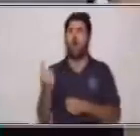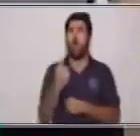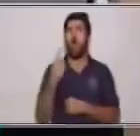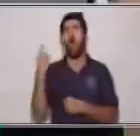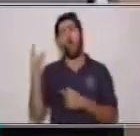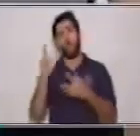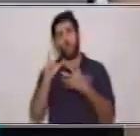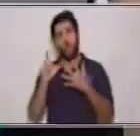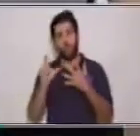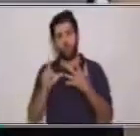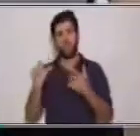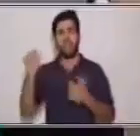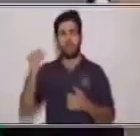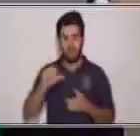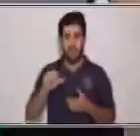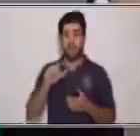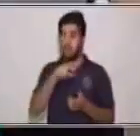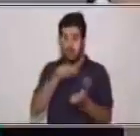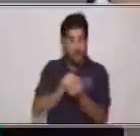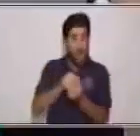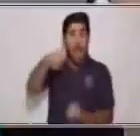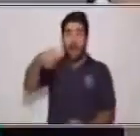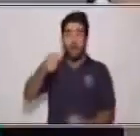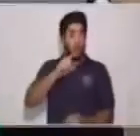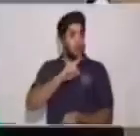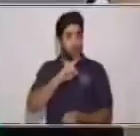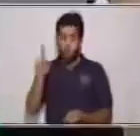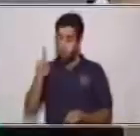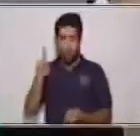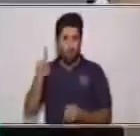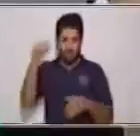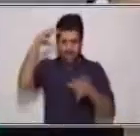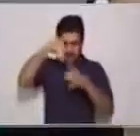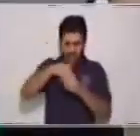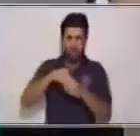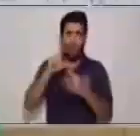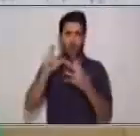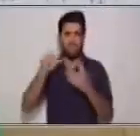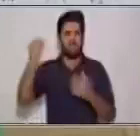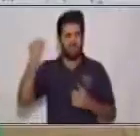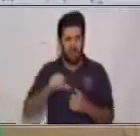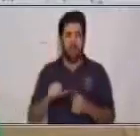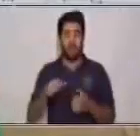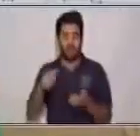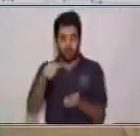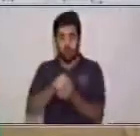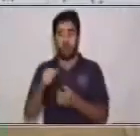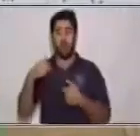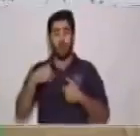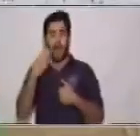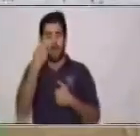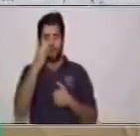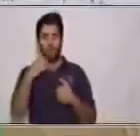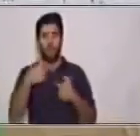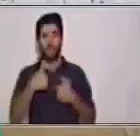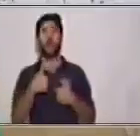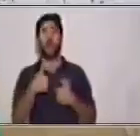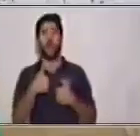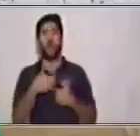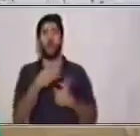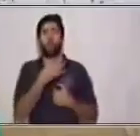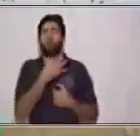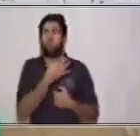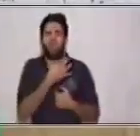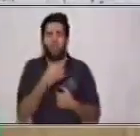con instrucciones de no abrirla jamás. Sin embargo, uno de los dones que había recibido Pandora era el de la